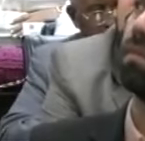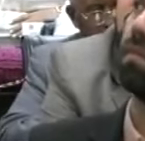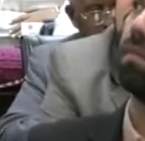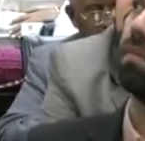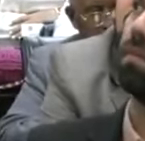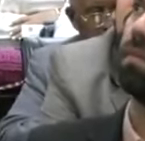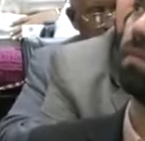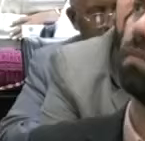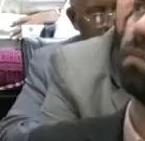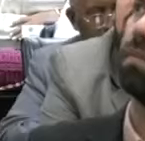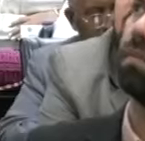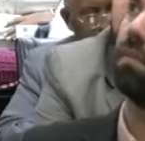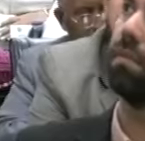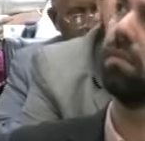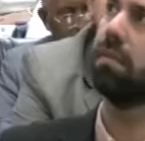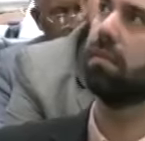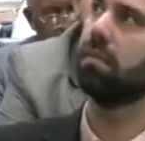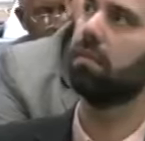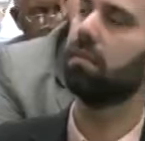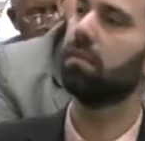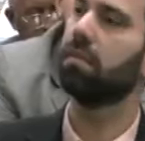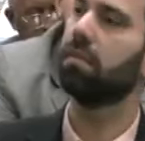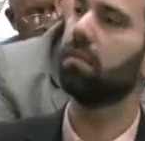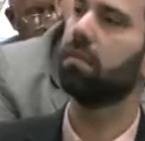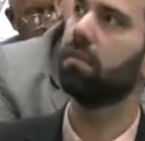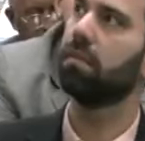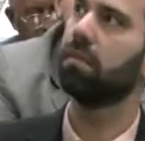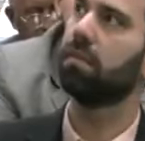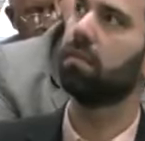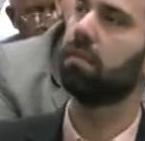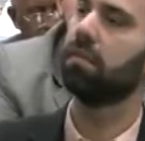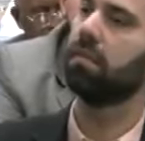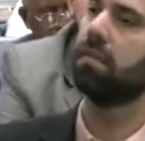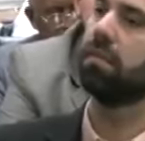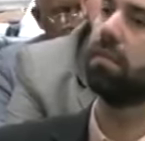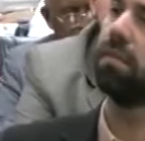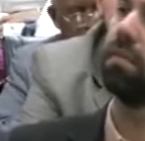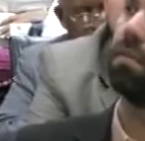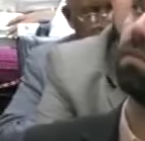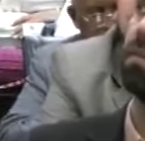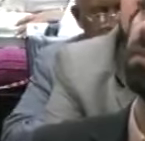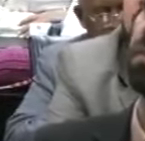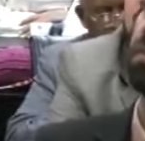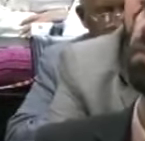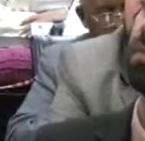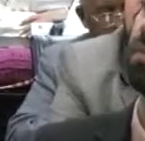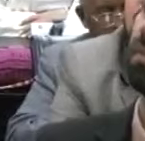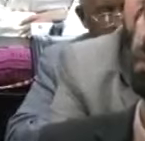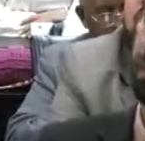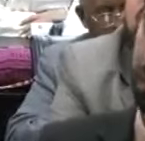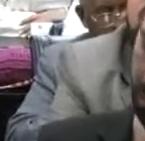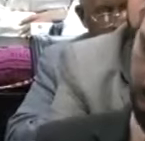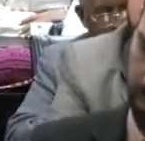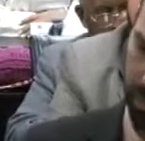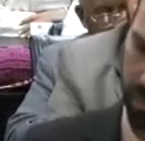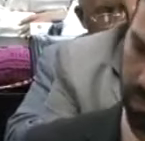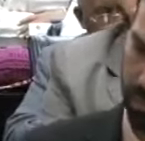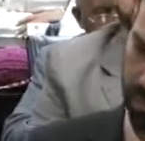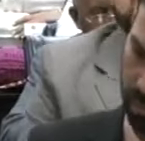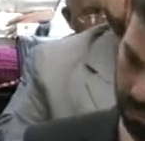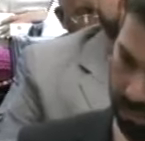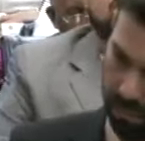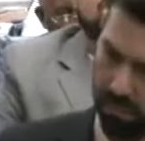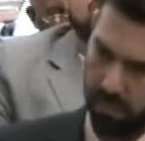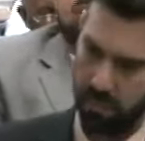momento trascendental, donde celebramos precisamente el fruto de 3 años de arduo trabajo, de